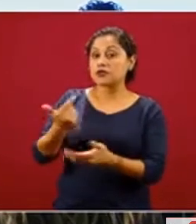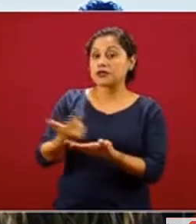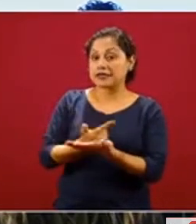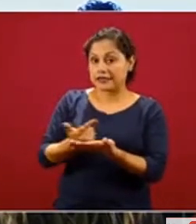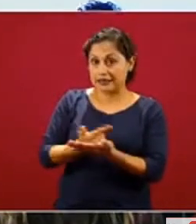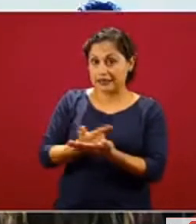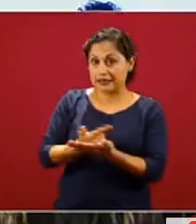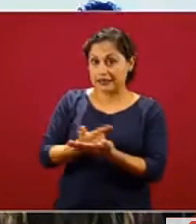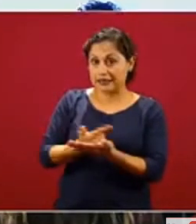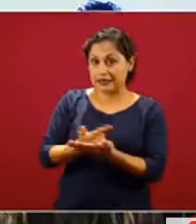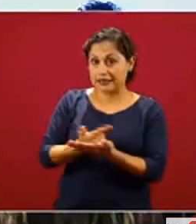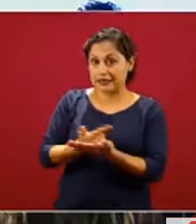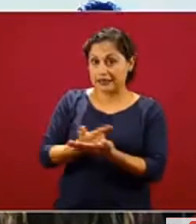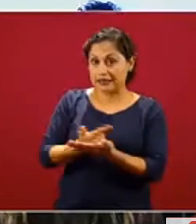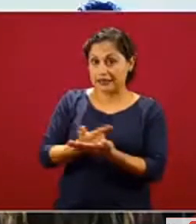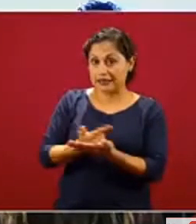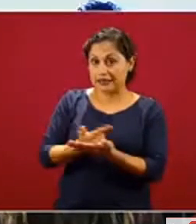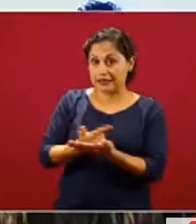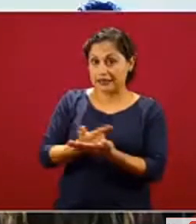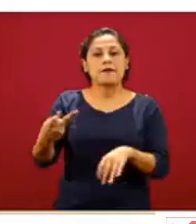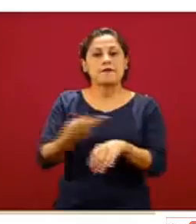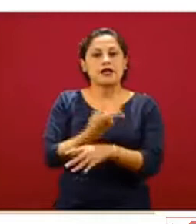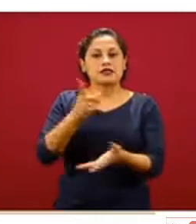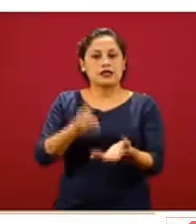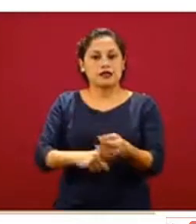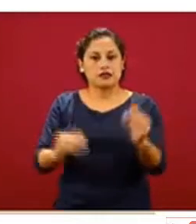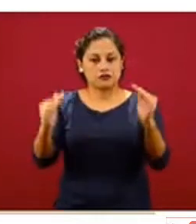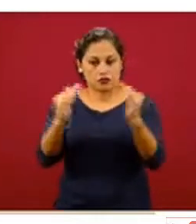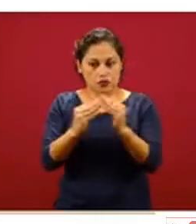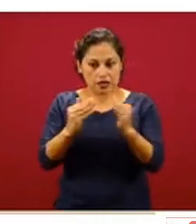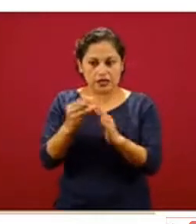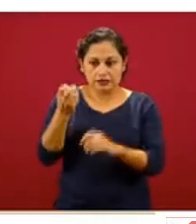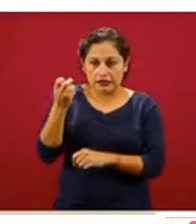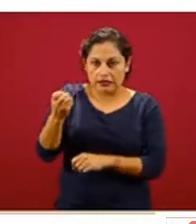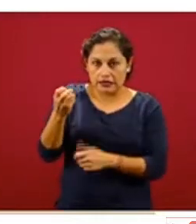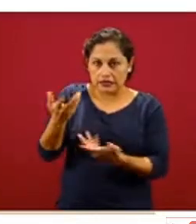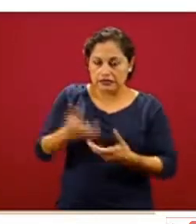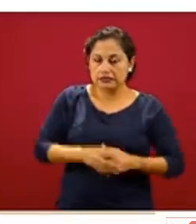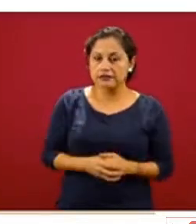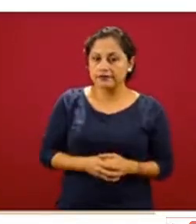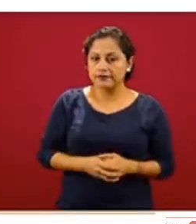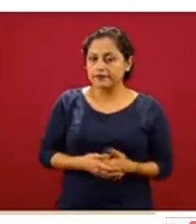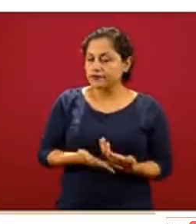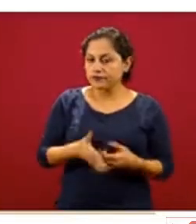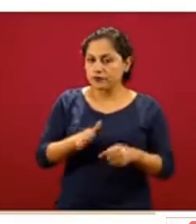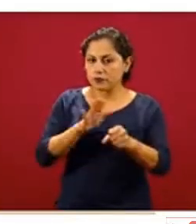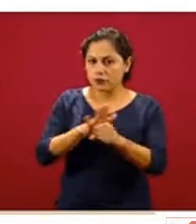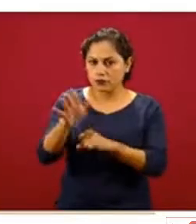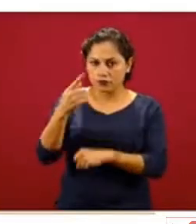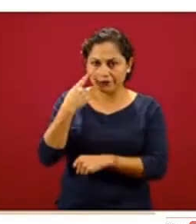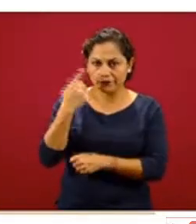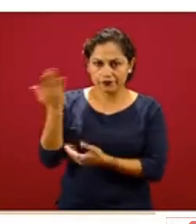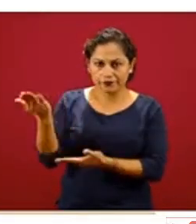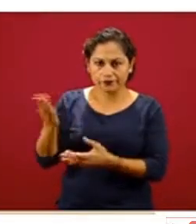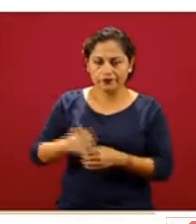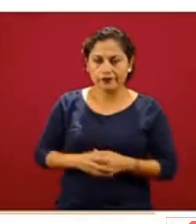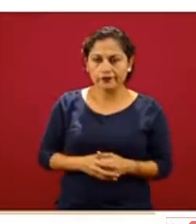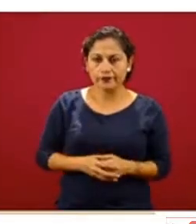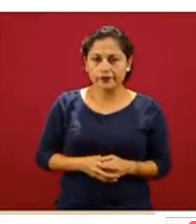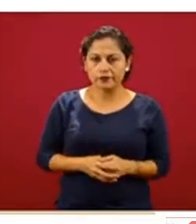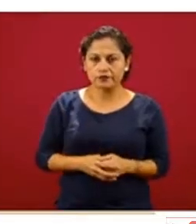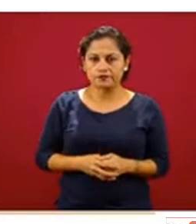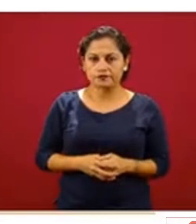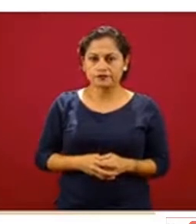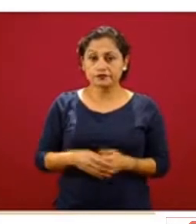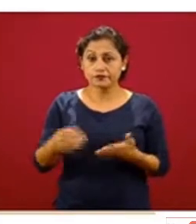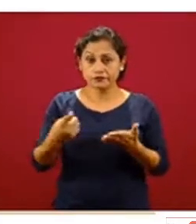las a nivel domiciliar, y por eso son estas cantidades, podemos ver que tanto el control